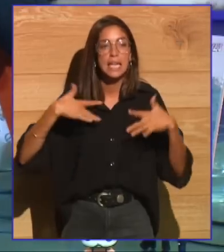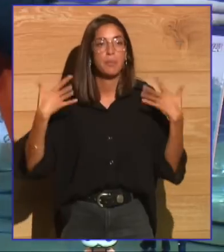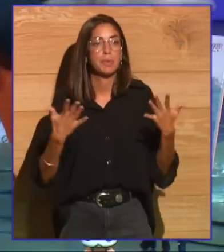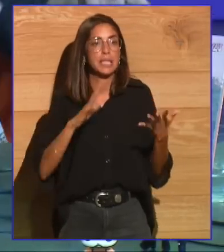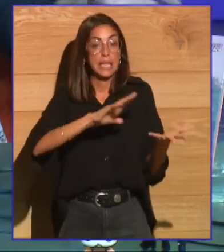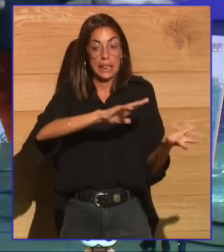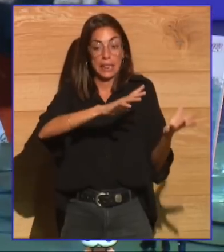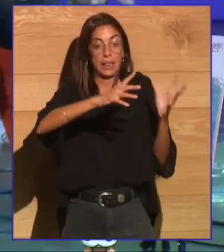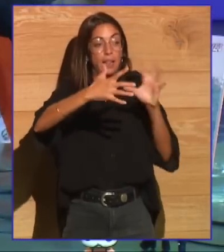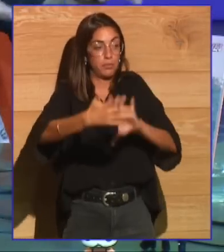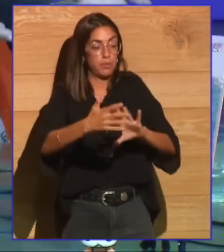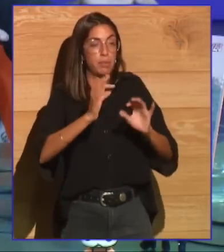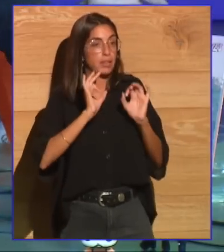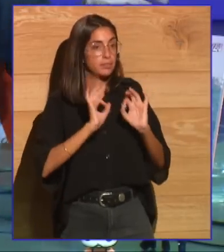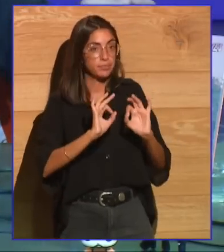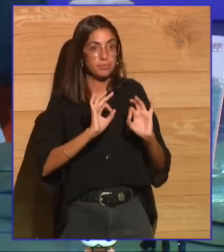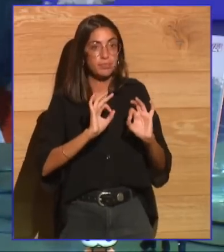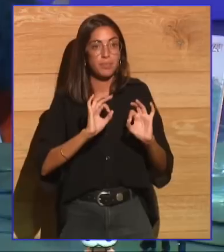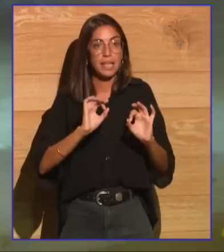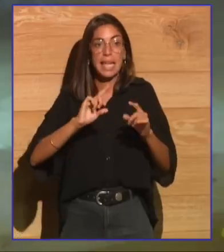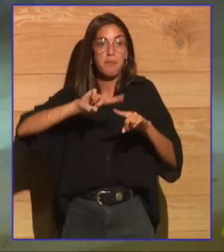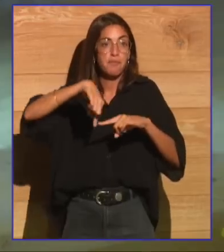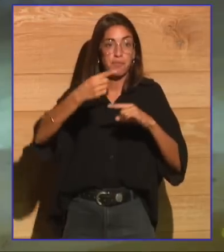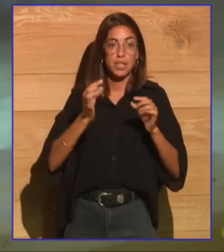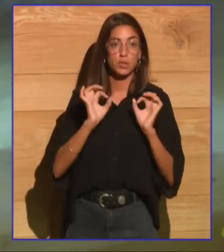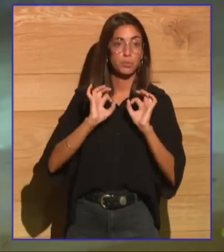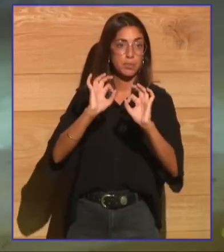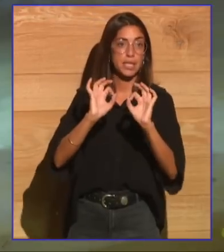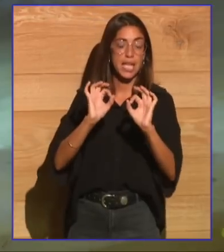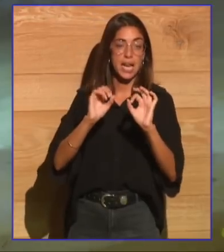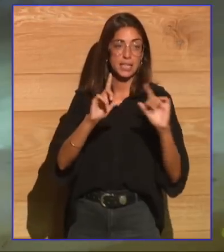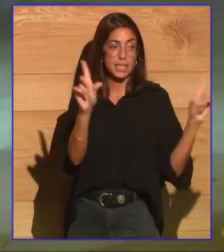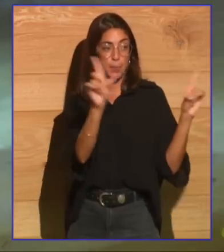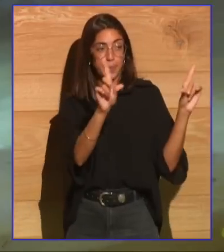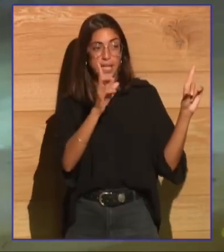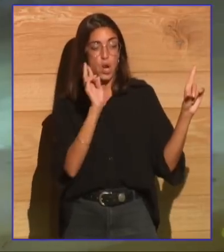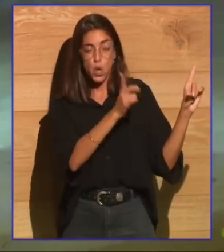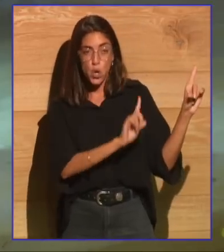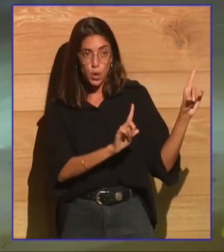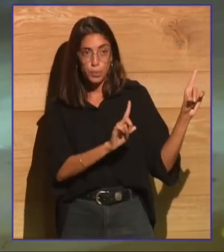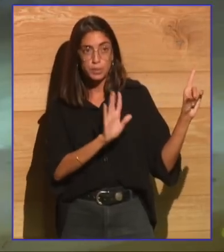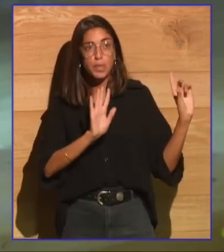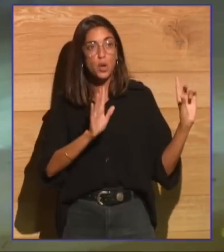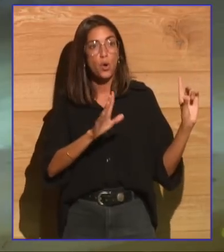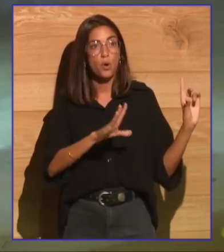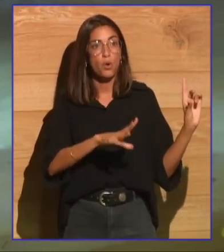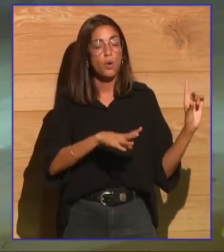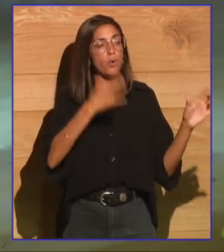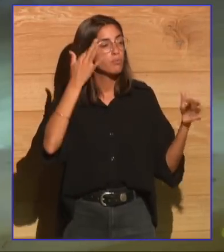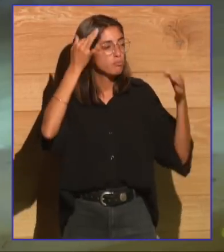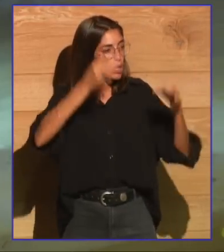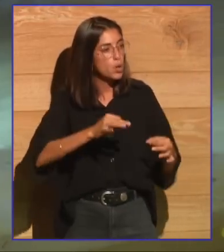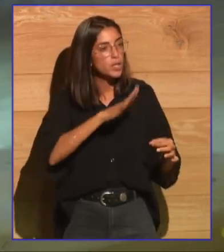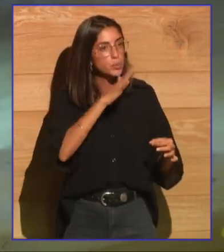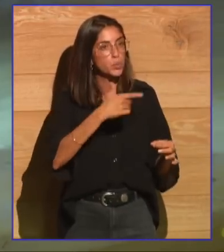que no son tal que no ves unos efectos especiales en en pantalla y sin embargo te estás creyendo todo por la iluminación por la